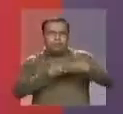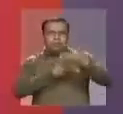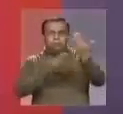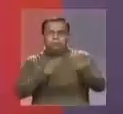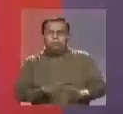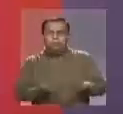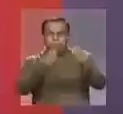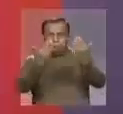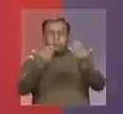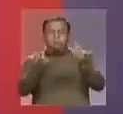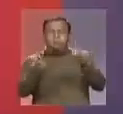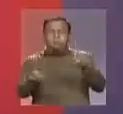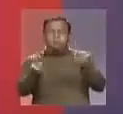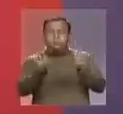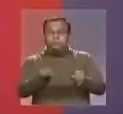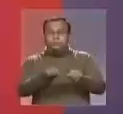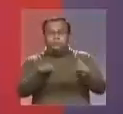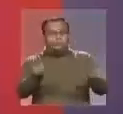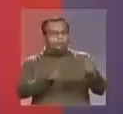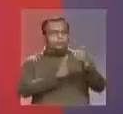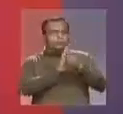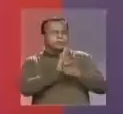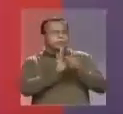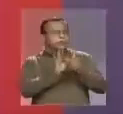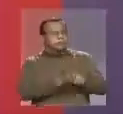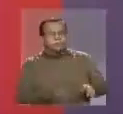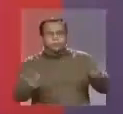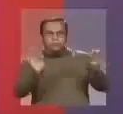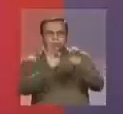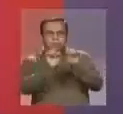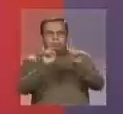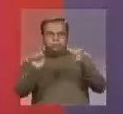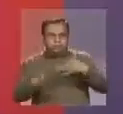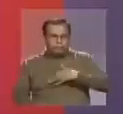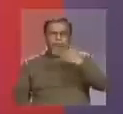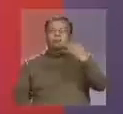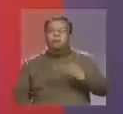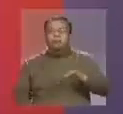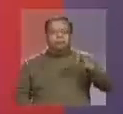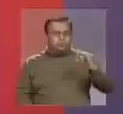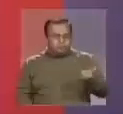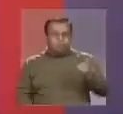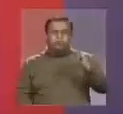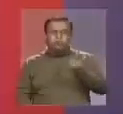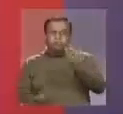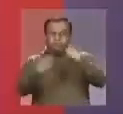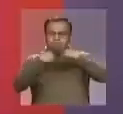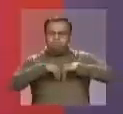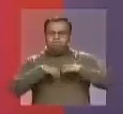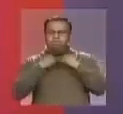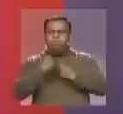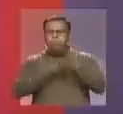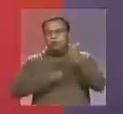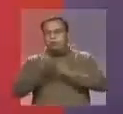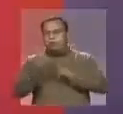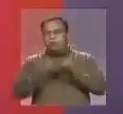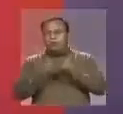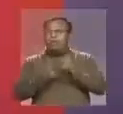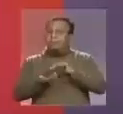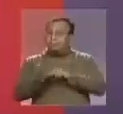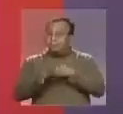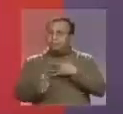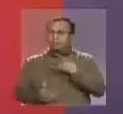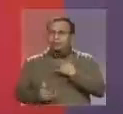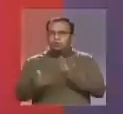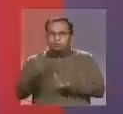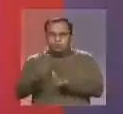nuestro bienestar. Y también un elemento importante que trae dignidad sí o sí es el empoderamiento económico. Siento que se